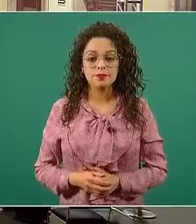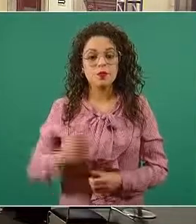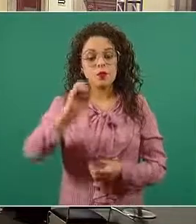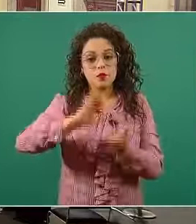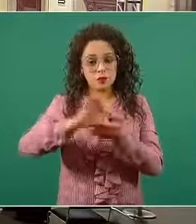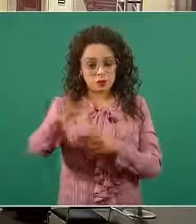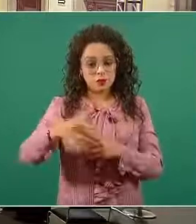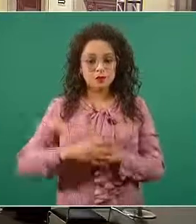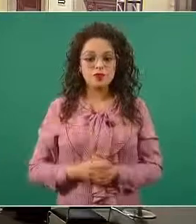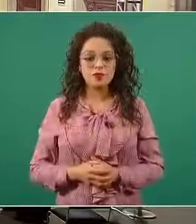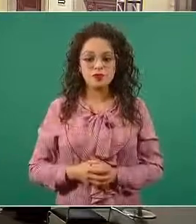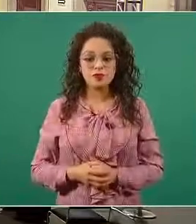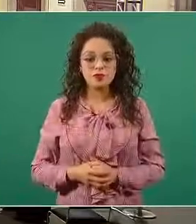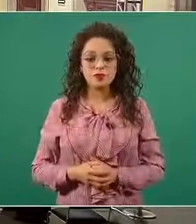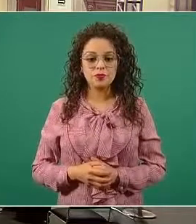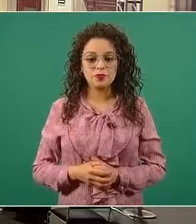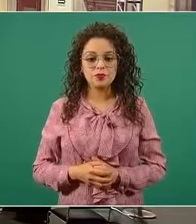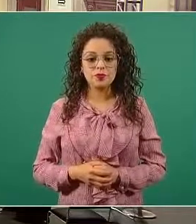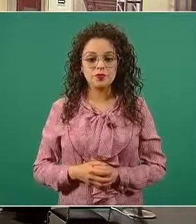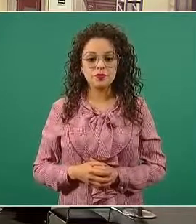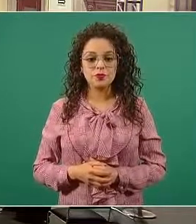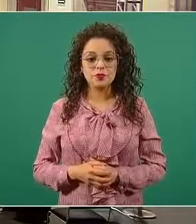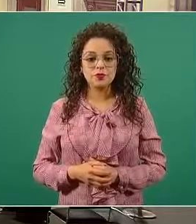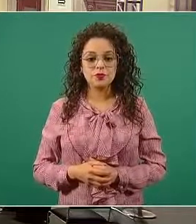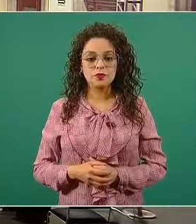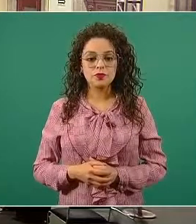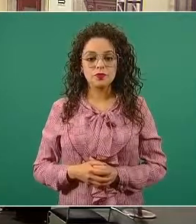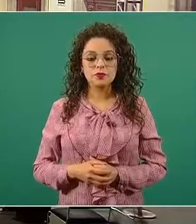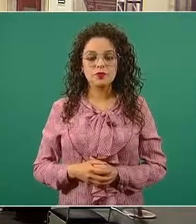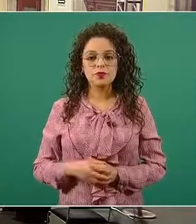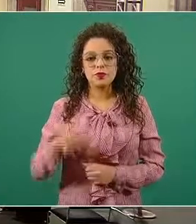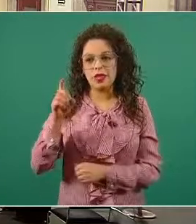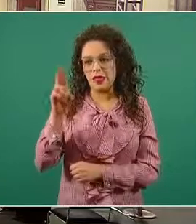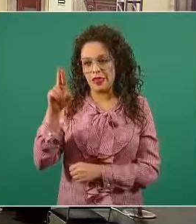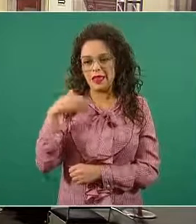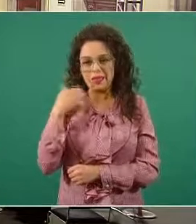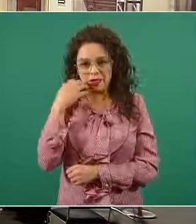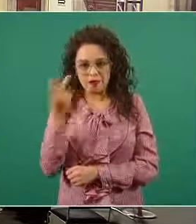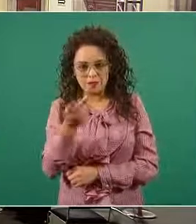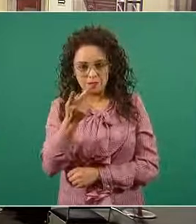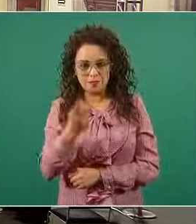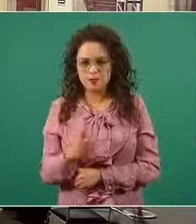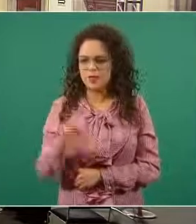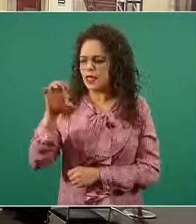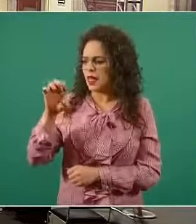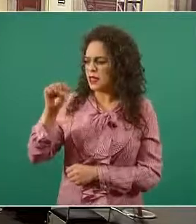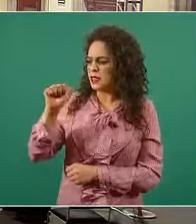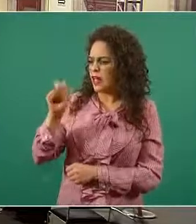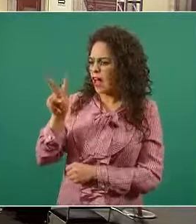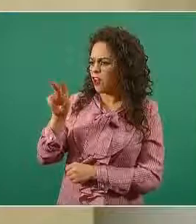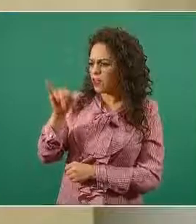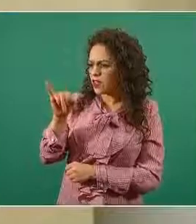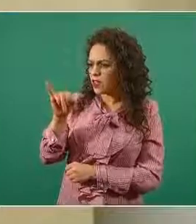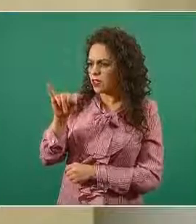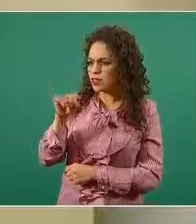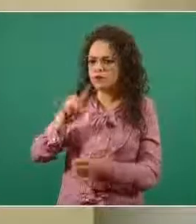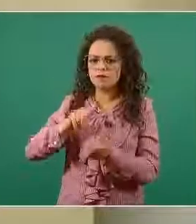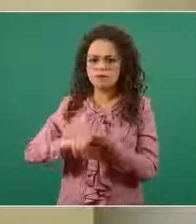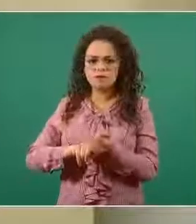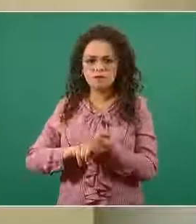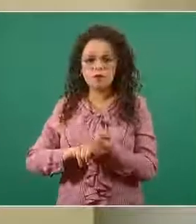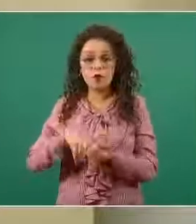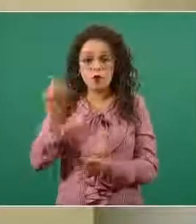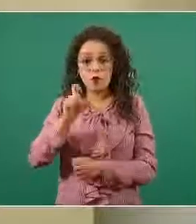Gracias. Doctor, un ESAVI pues es una reacción después bueno, es una medición de una